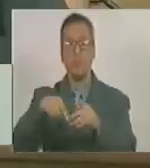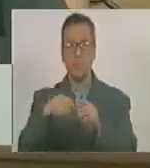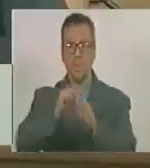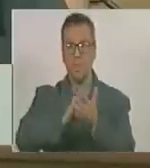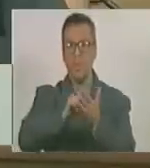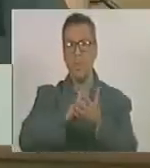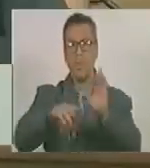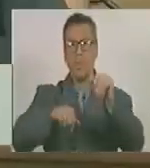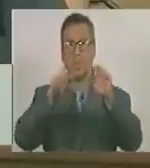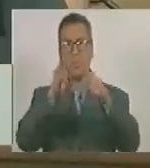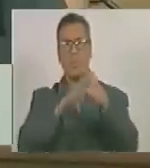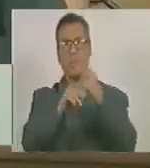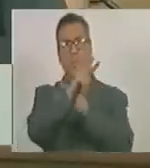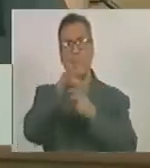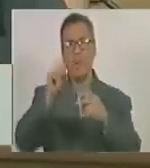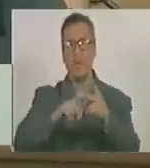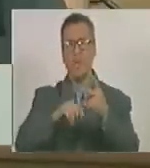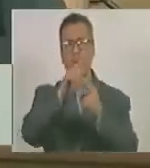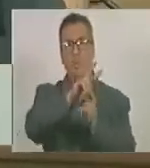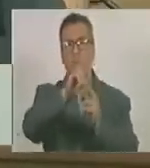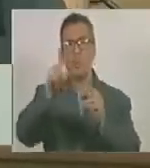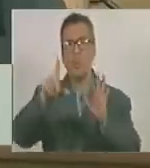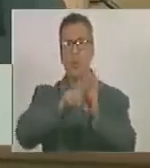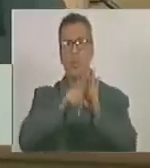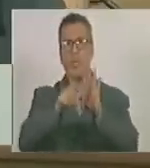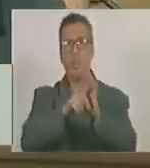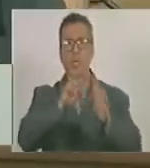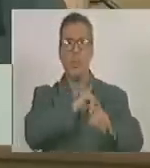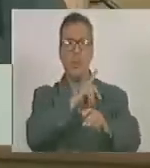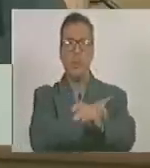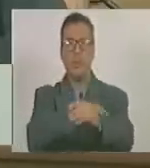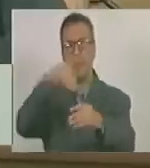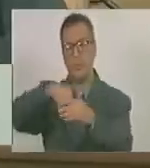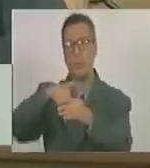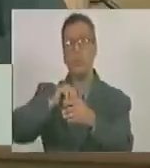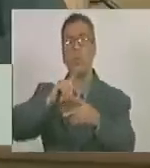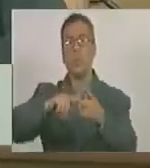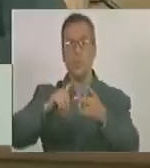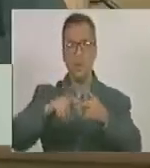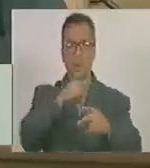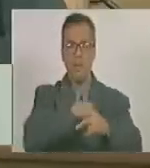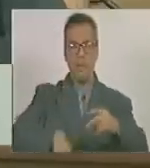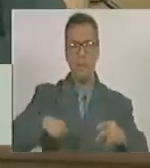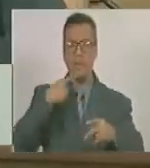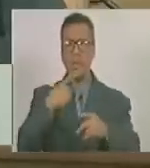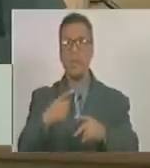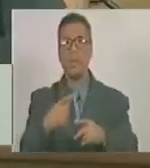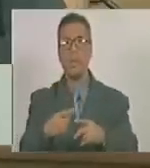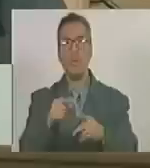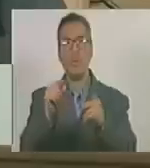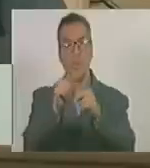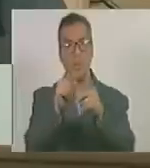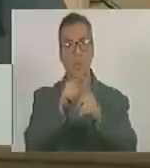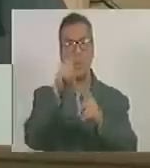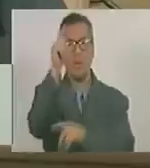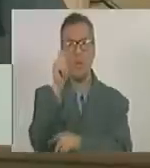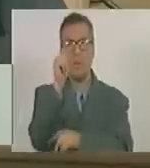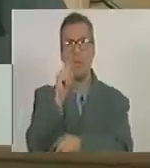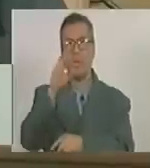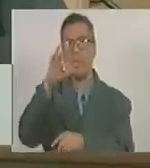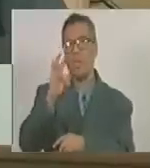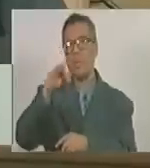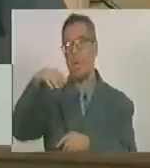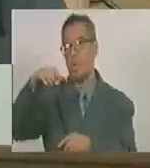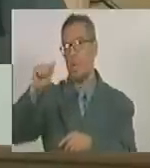artículos 19, 20 y 21 de la Ley Orgánica del Poder Electoral. Seguidamente, el presidente otorgó el derecho de palabra a los diputados